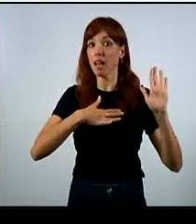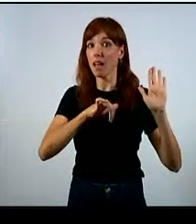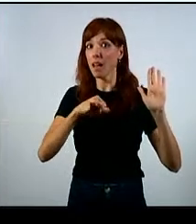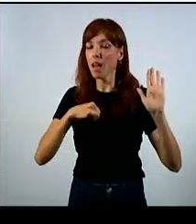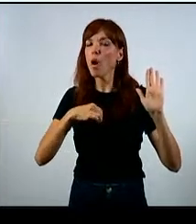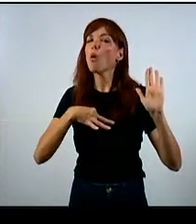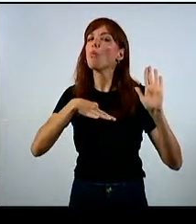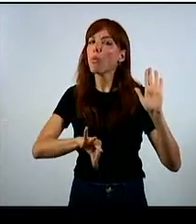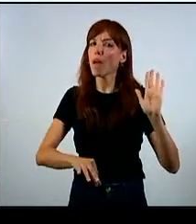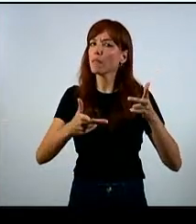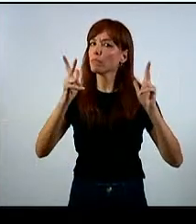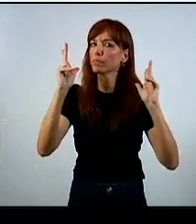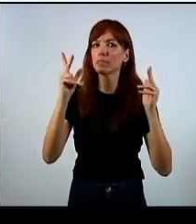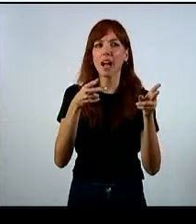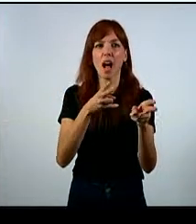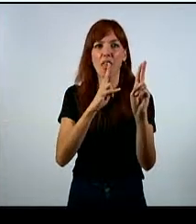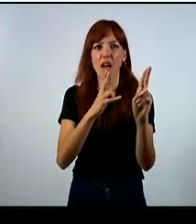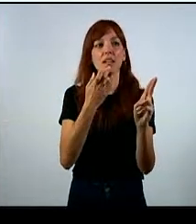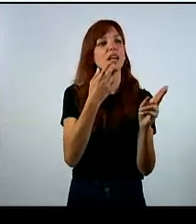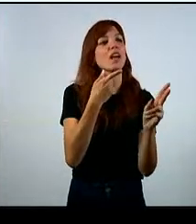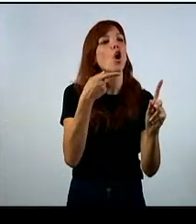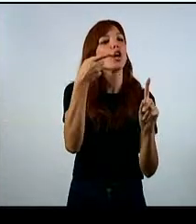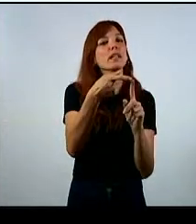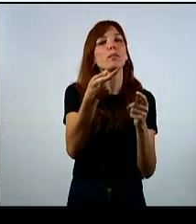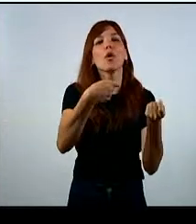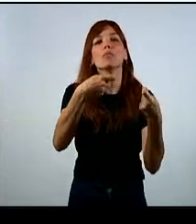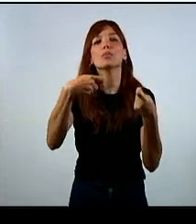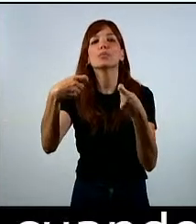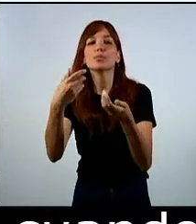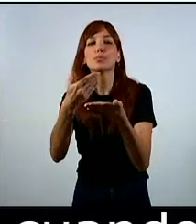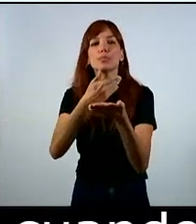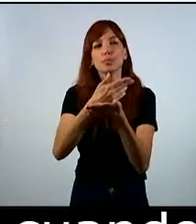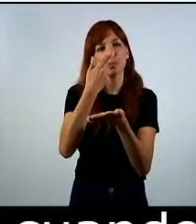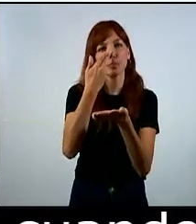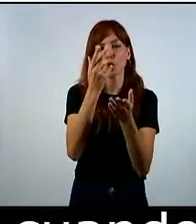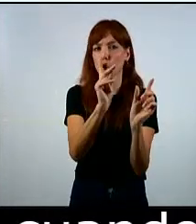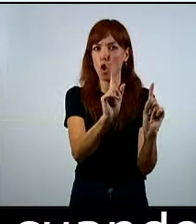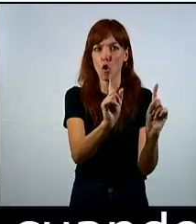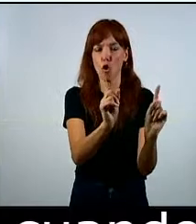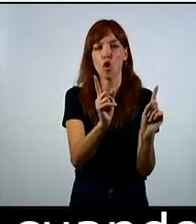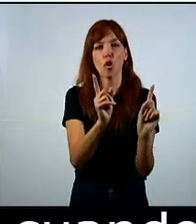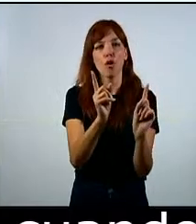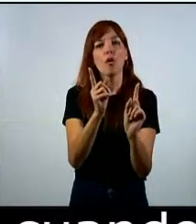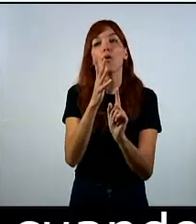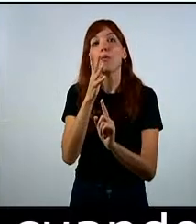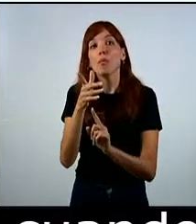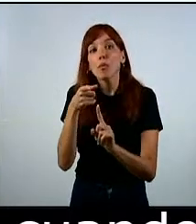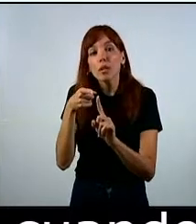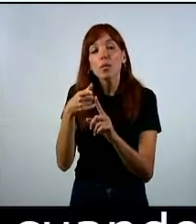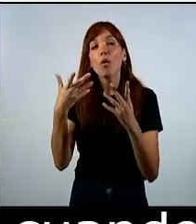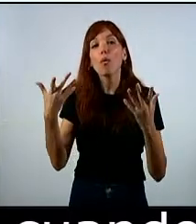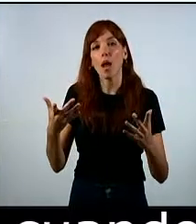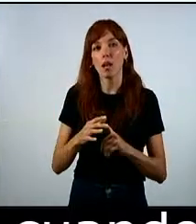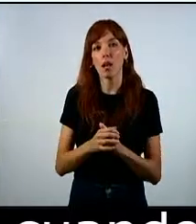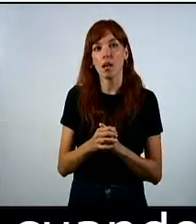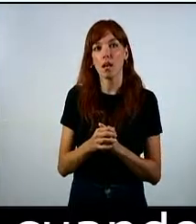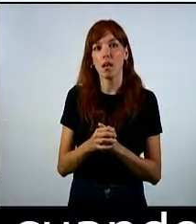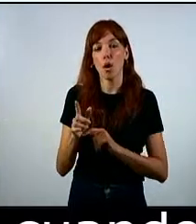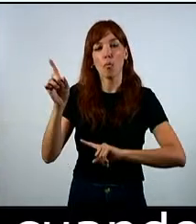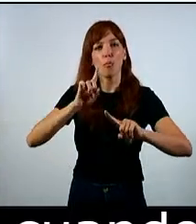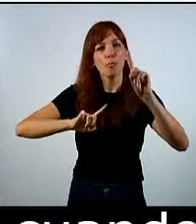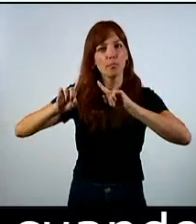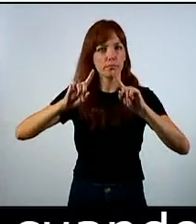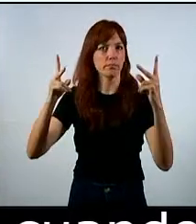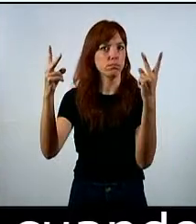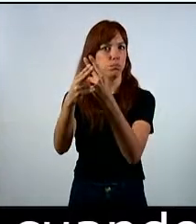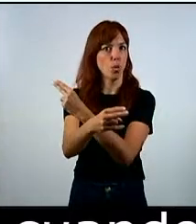caza cuando no sea comercial, con ningún fin comercial ni personal, y para evitar catástrofes mayores, como puede ser la expansión de algunas